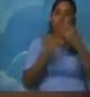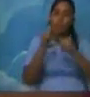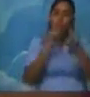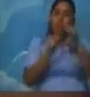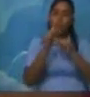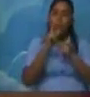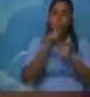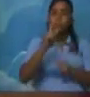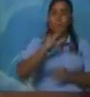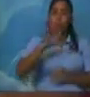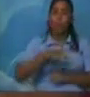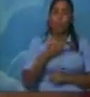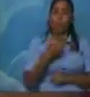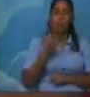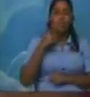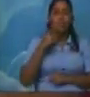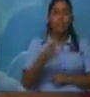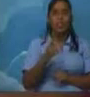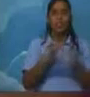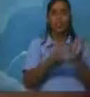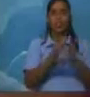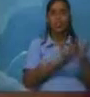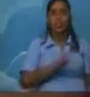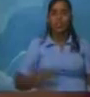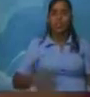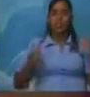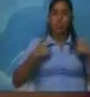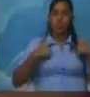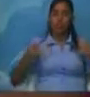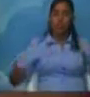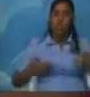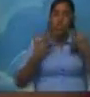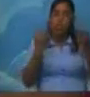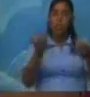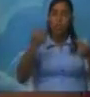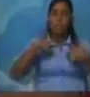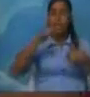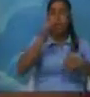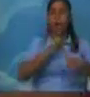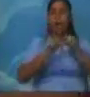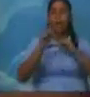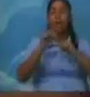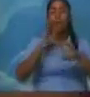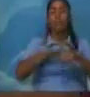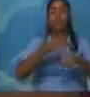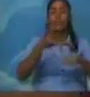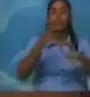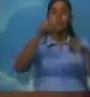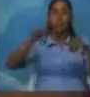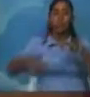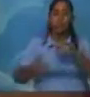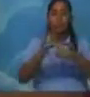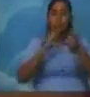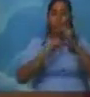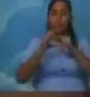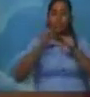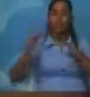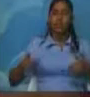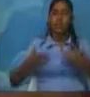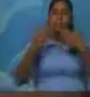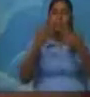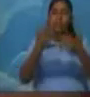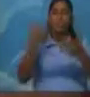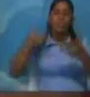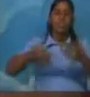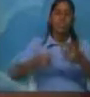ella le dijo No puedo Jesús le dijo te doy de mi agua porque si tú tomas de este pozo Vais a seguir